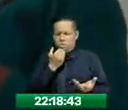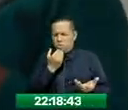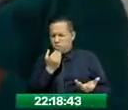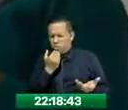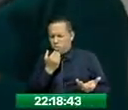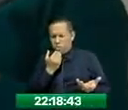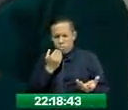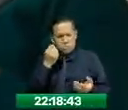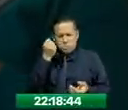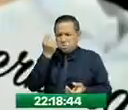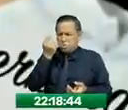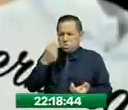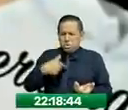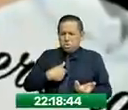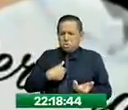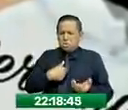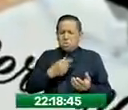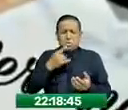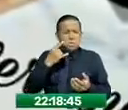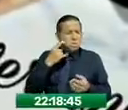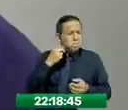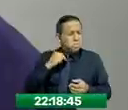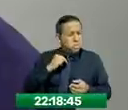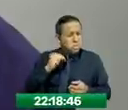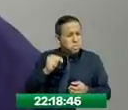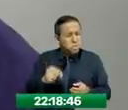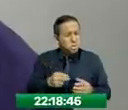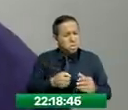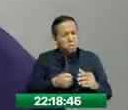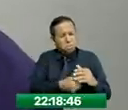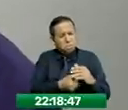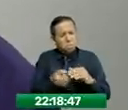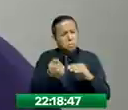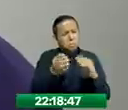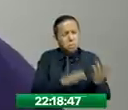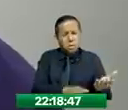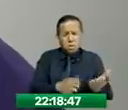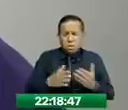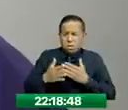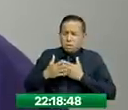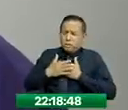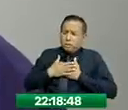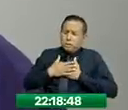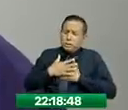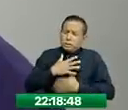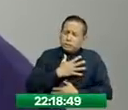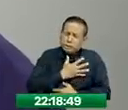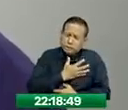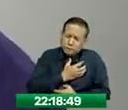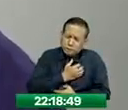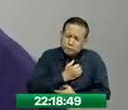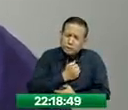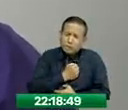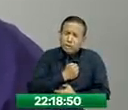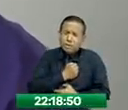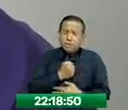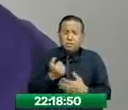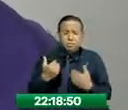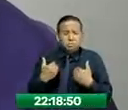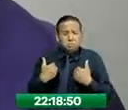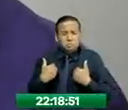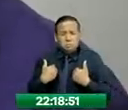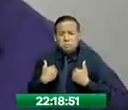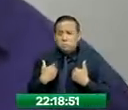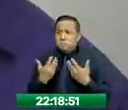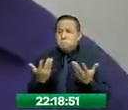hicieron eso con su pequeña niña siempre elegir para uno es muy 3 13 somos un